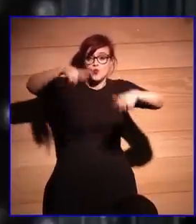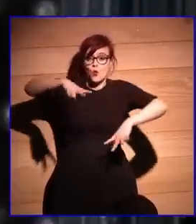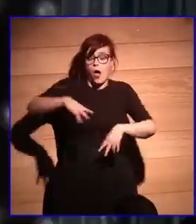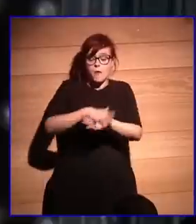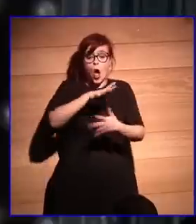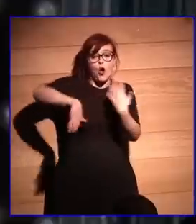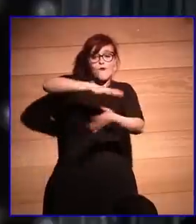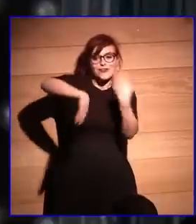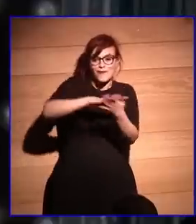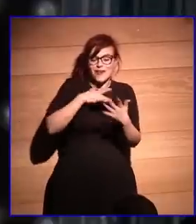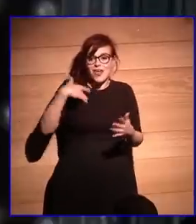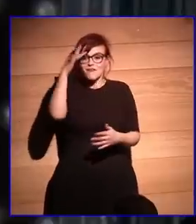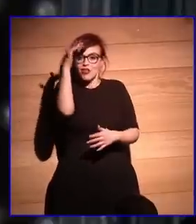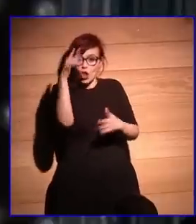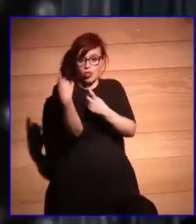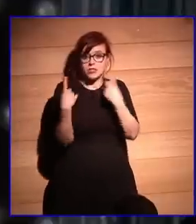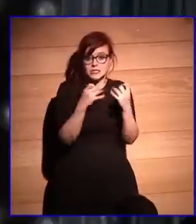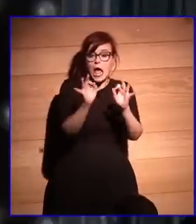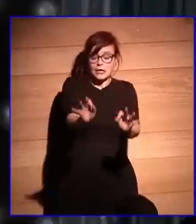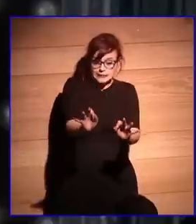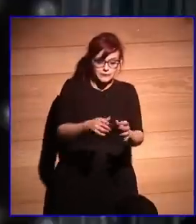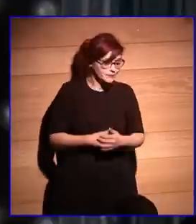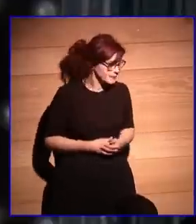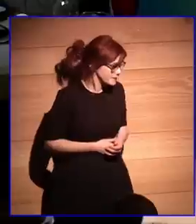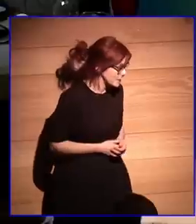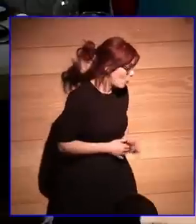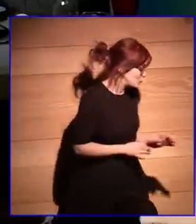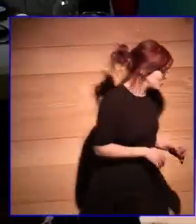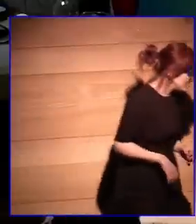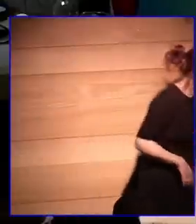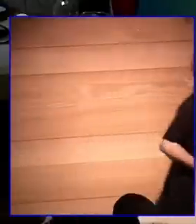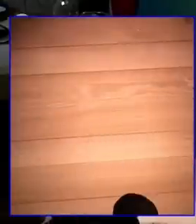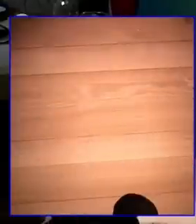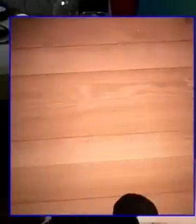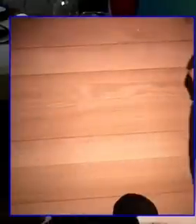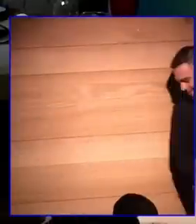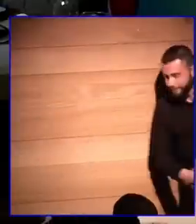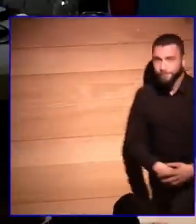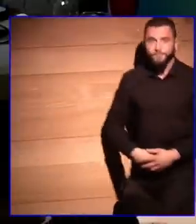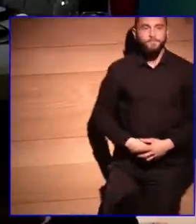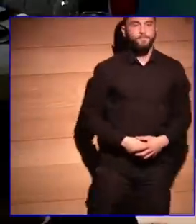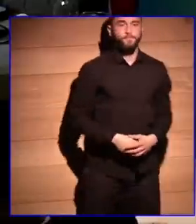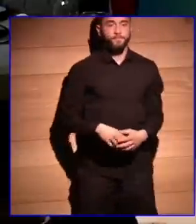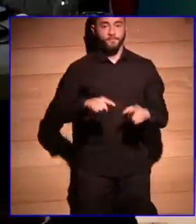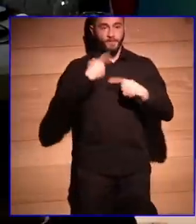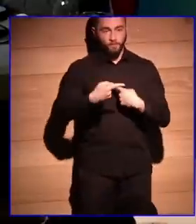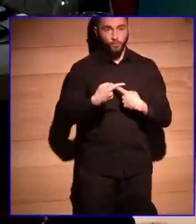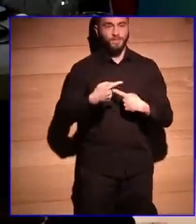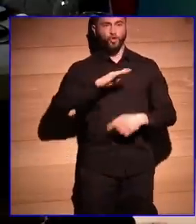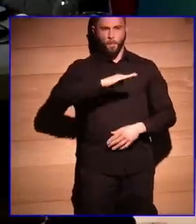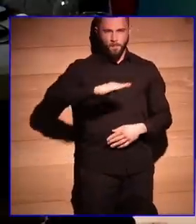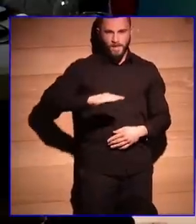producir el conflicto, que es lo que la ficción necesita. Y luego están los villanos, que lo son en tanto que el lobo es el villano de la